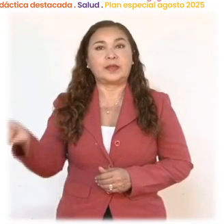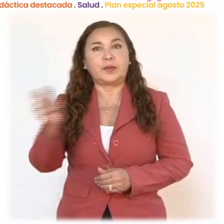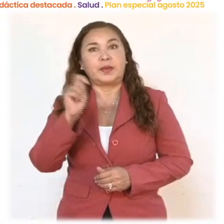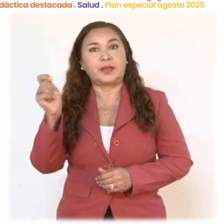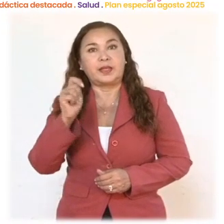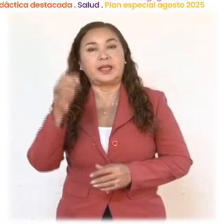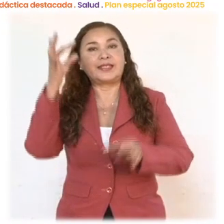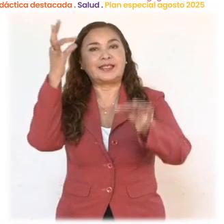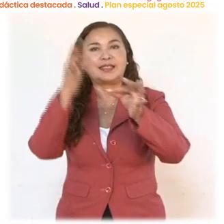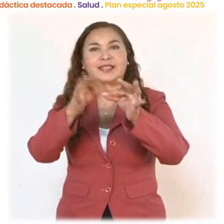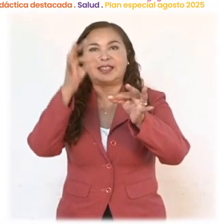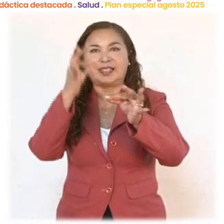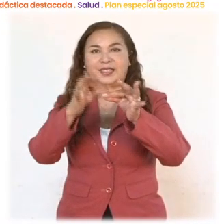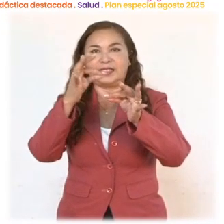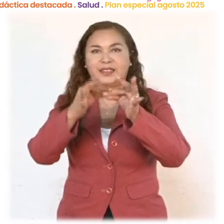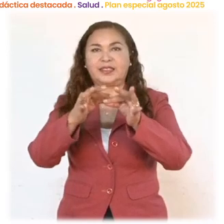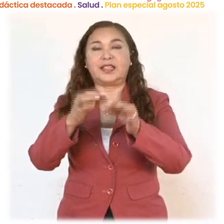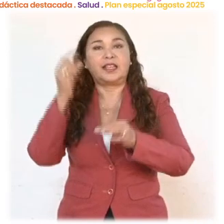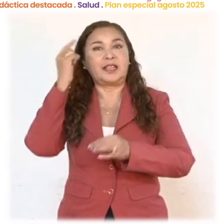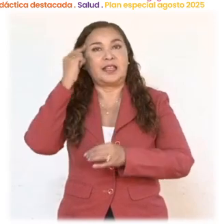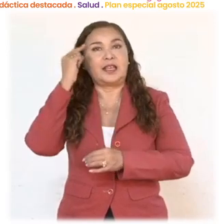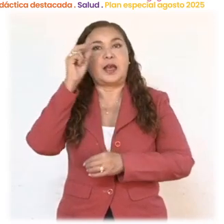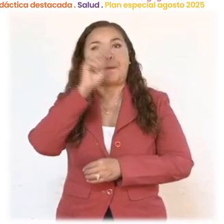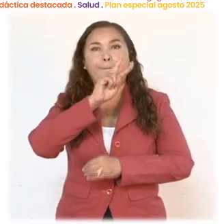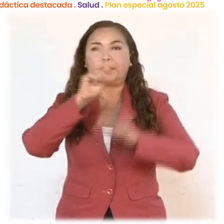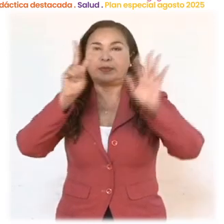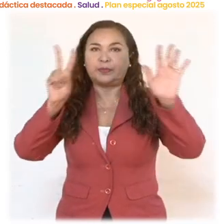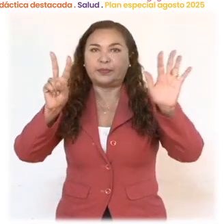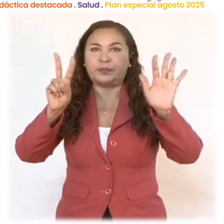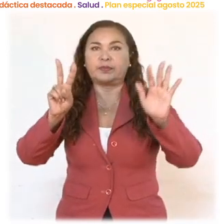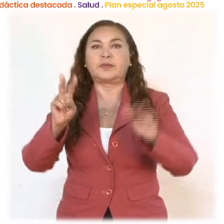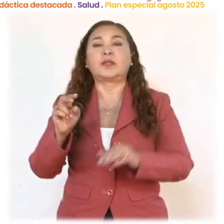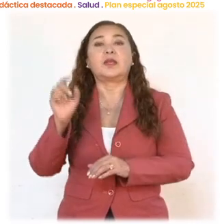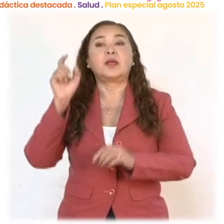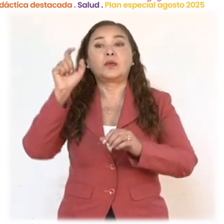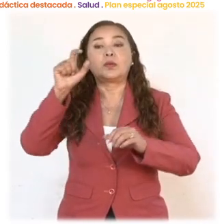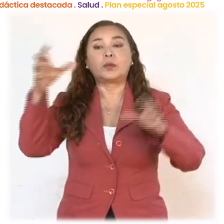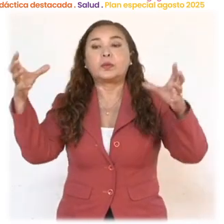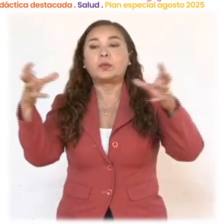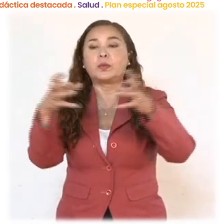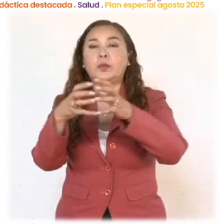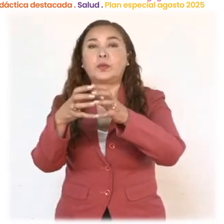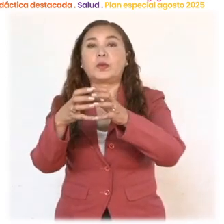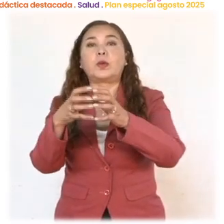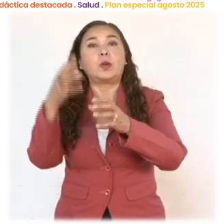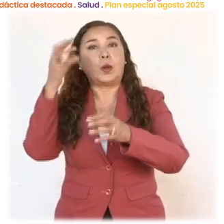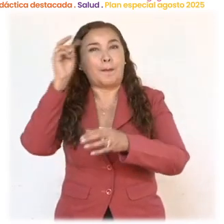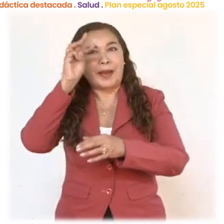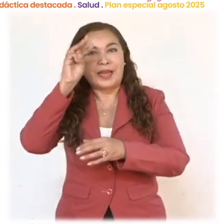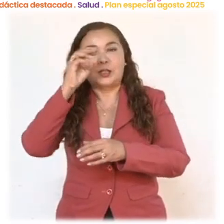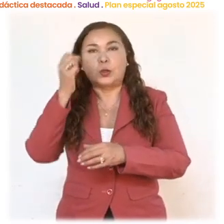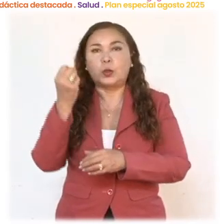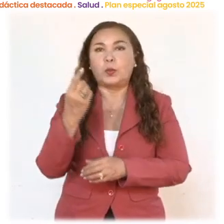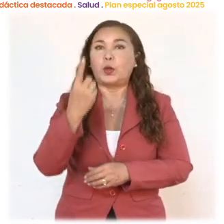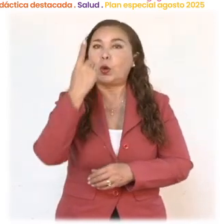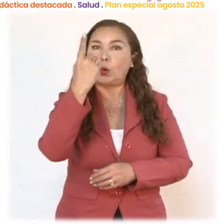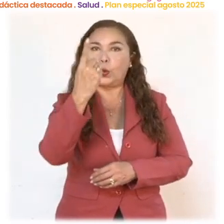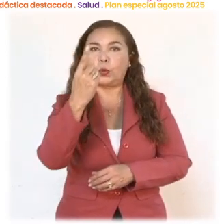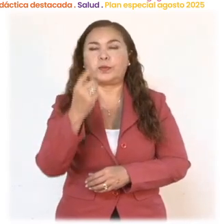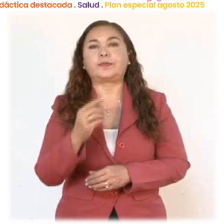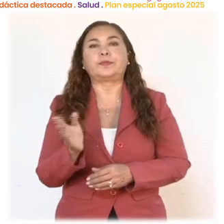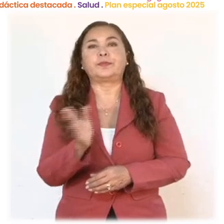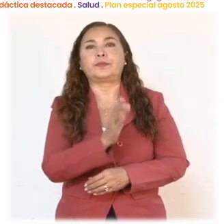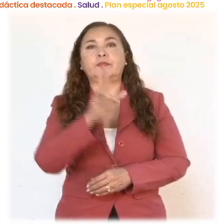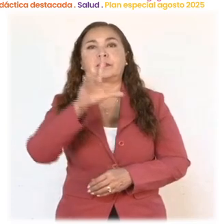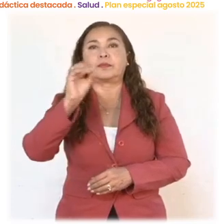mes de septiembre día 27 consejo docente número un